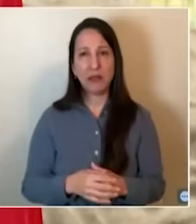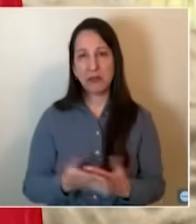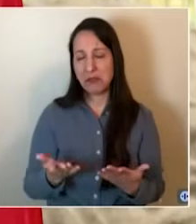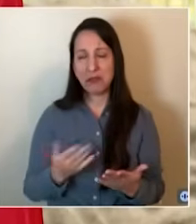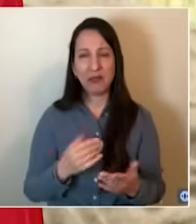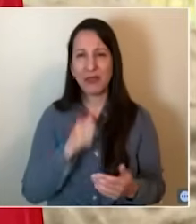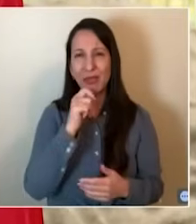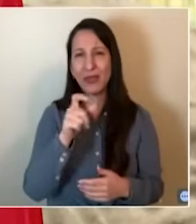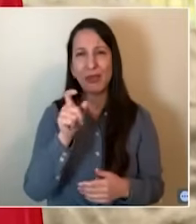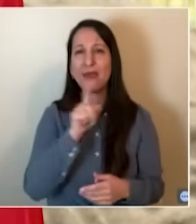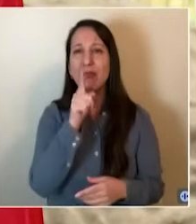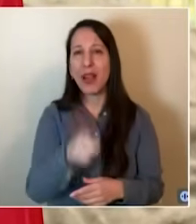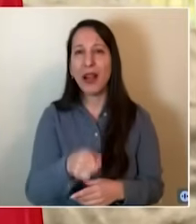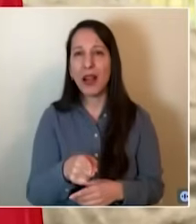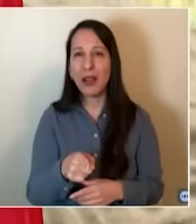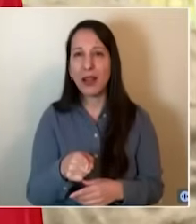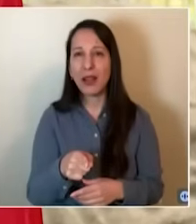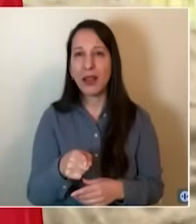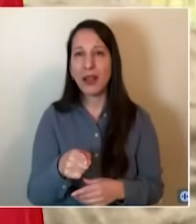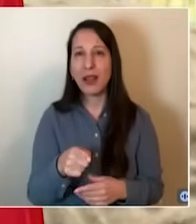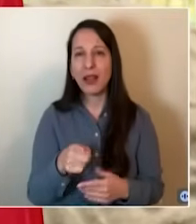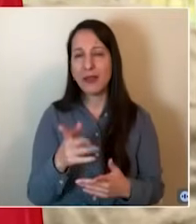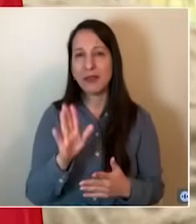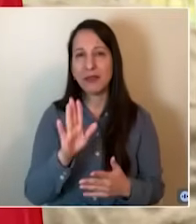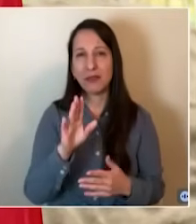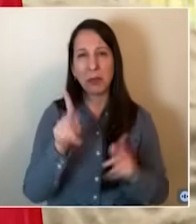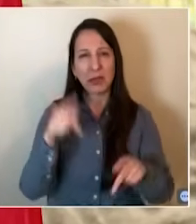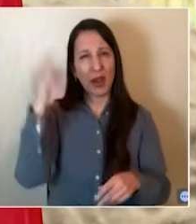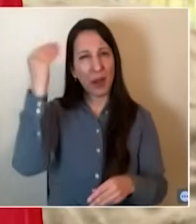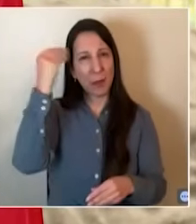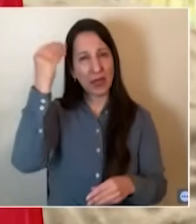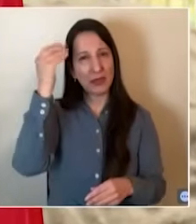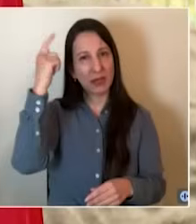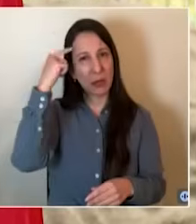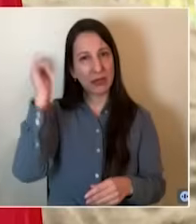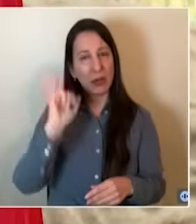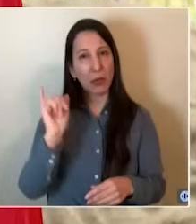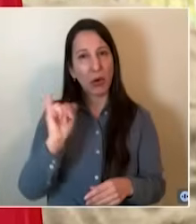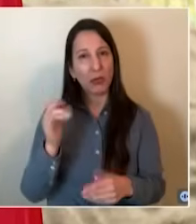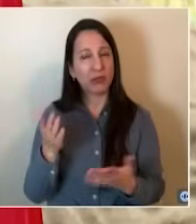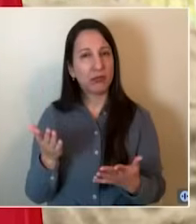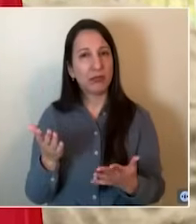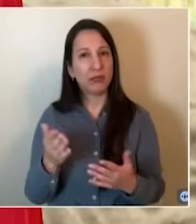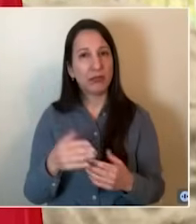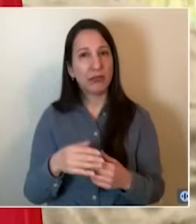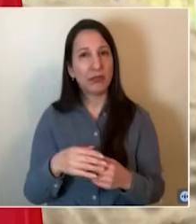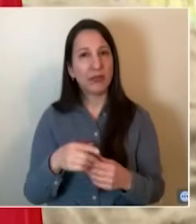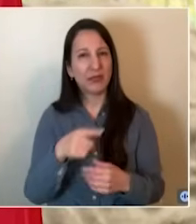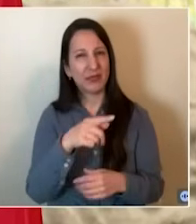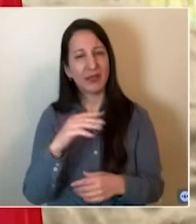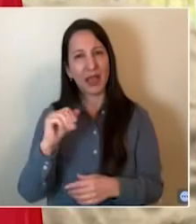construir nada más en la cabeza de alguien como... Alguien le puso un amparo electoral,